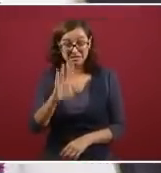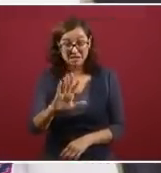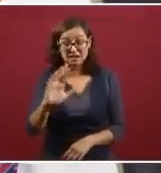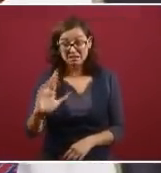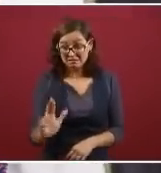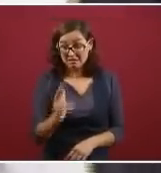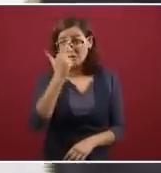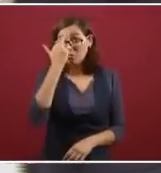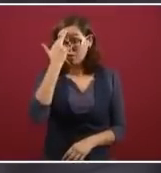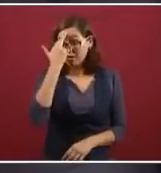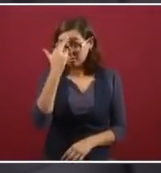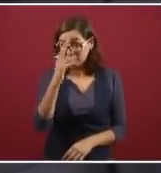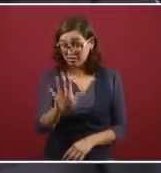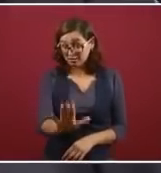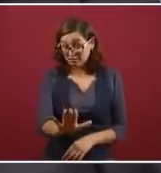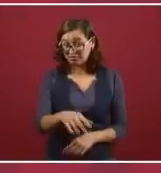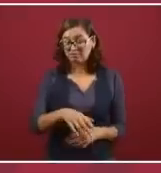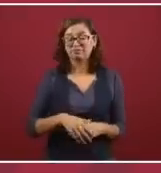durante